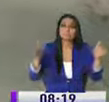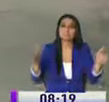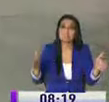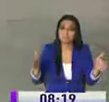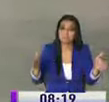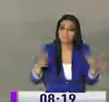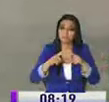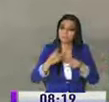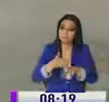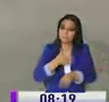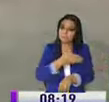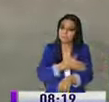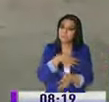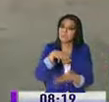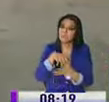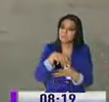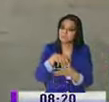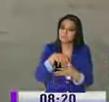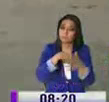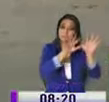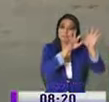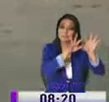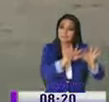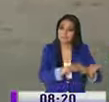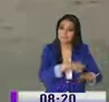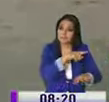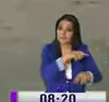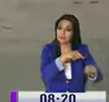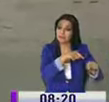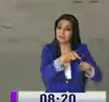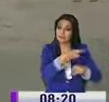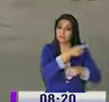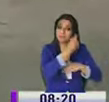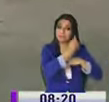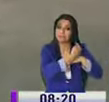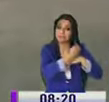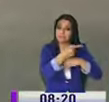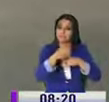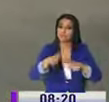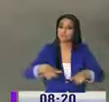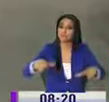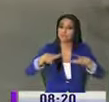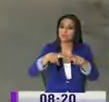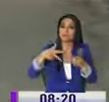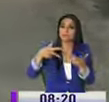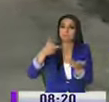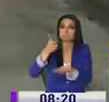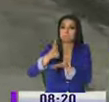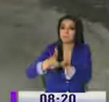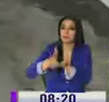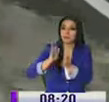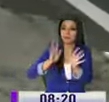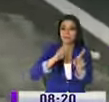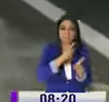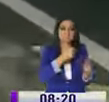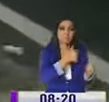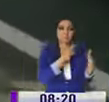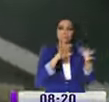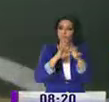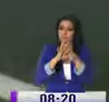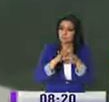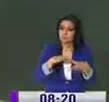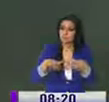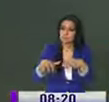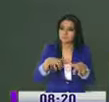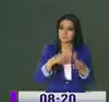que hacer el estudio como digo la secretaria de movilidad es que uno se rige en cuanto a la ubicación de parada que habría que hacer el trabajo como en base a lo que usted me acaba de